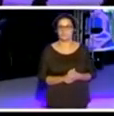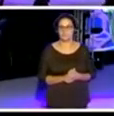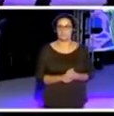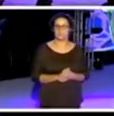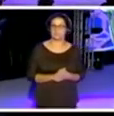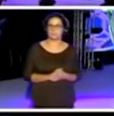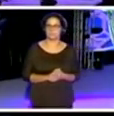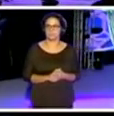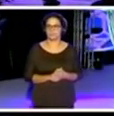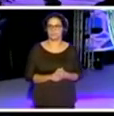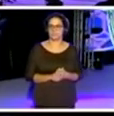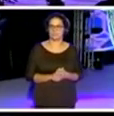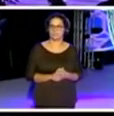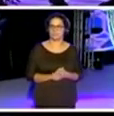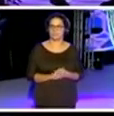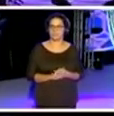sa, sa, sa.